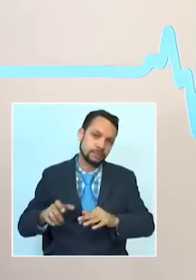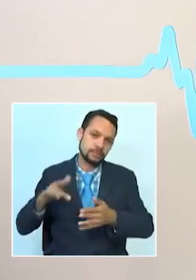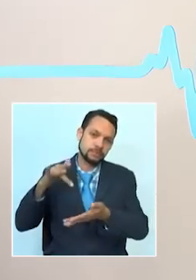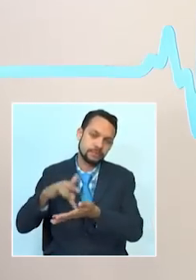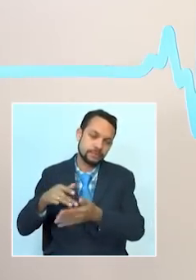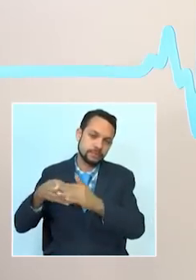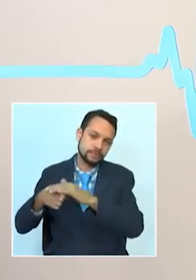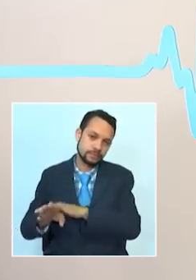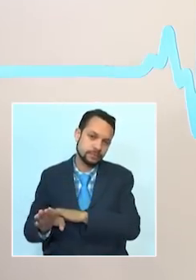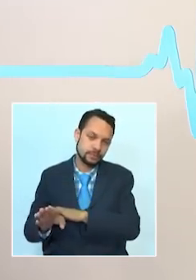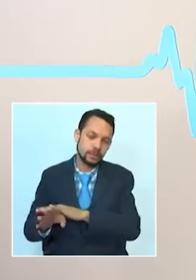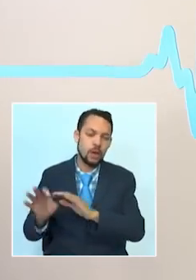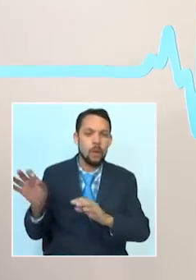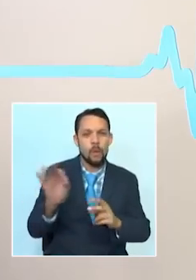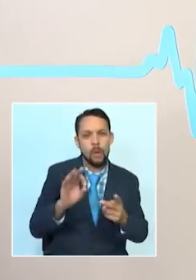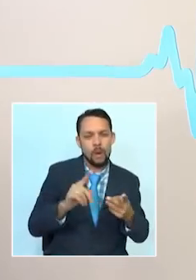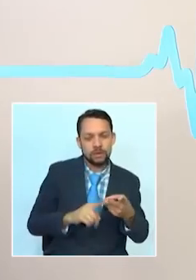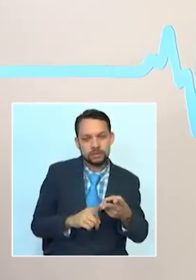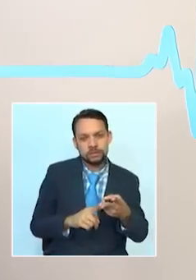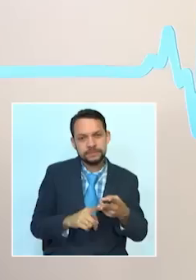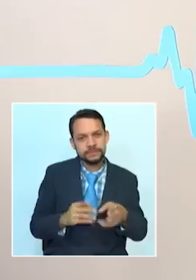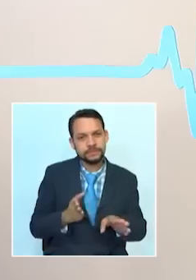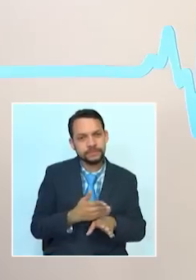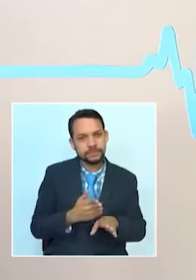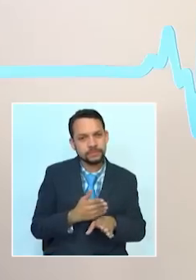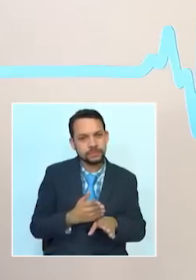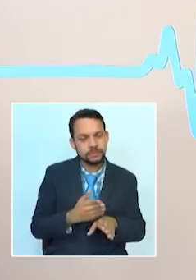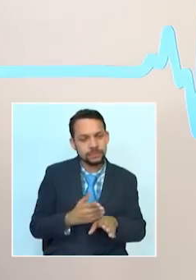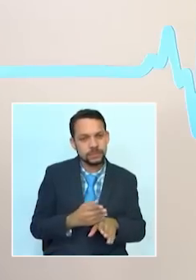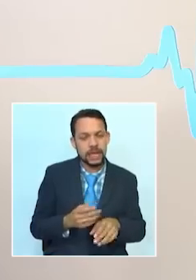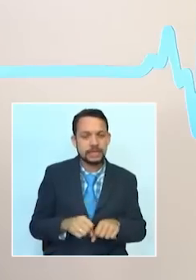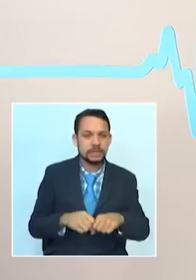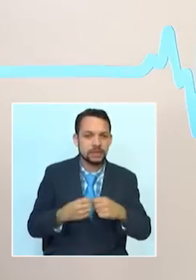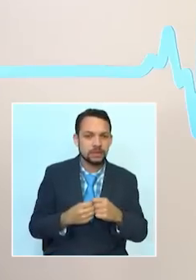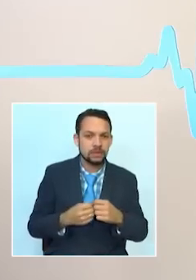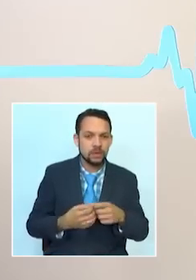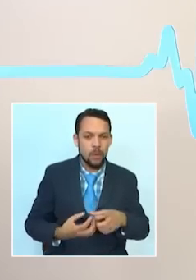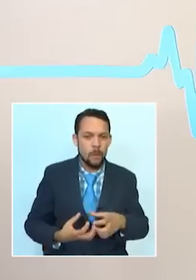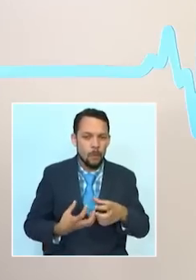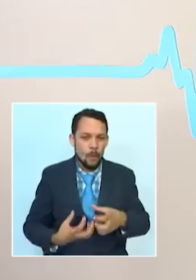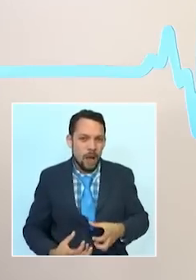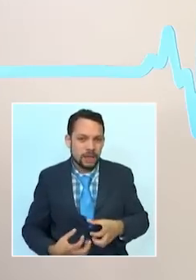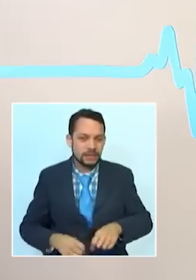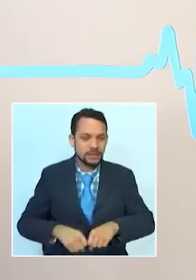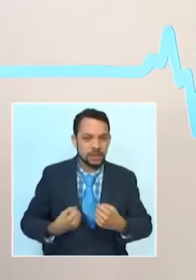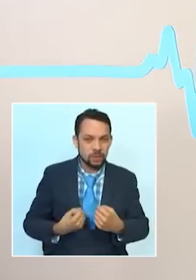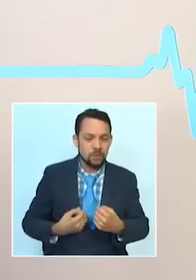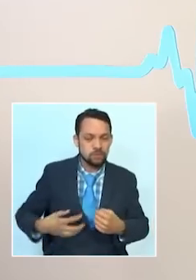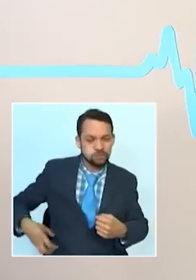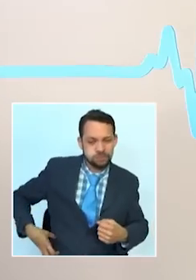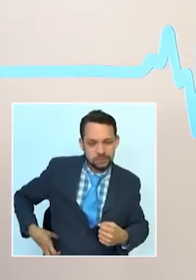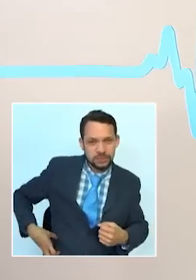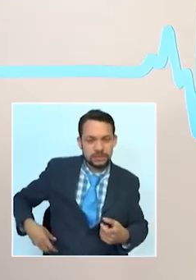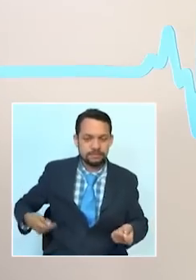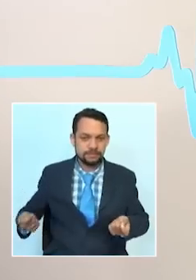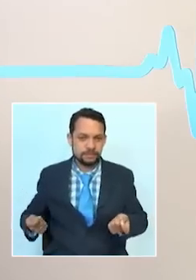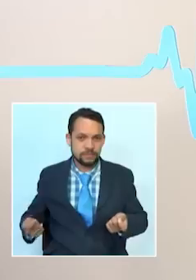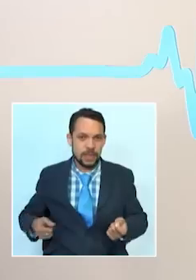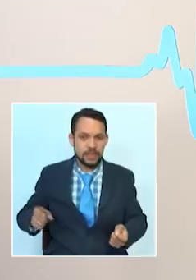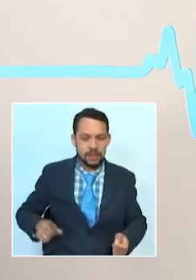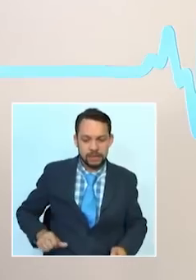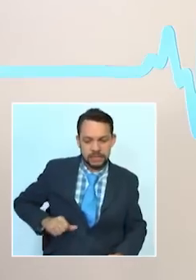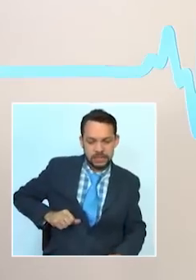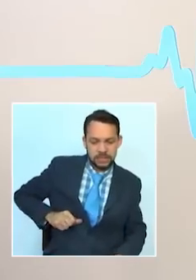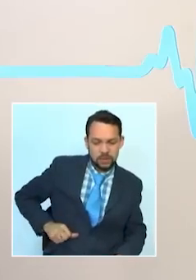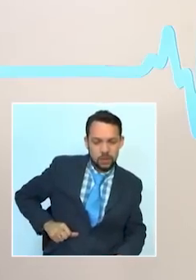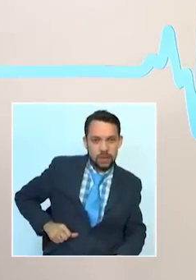también si hay un problema que la vejiga se descolgó ahí sí hay que hacer un procedimiento quirúrgico pero una de las terapias que yo siempre